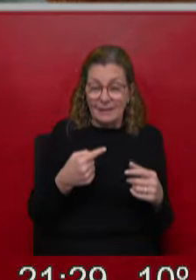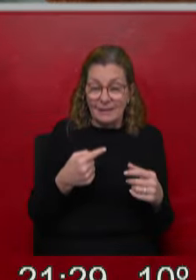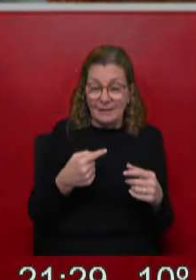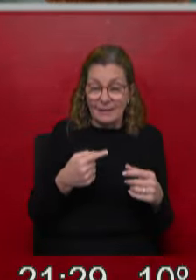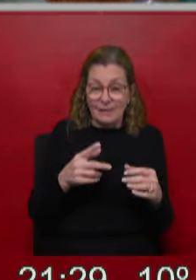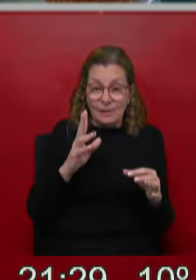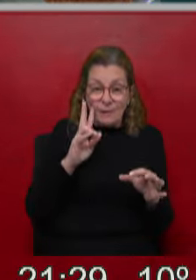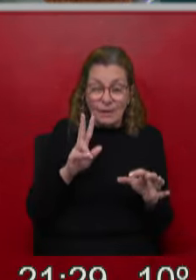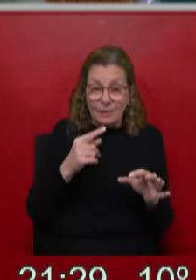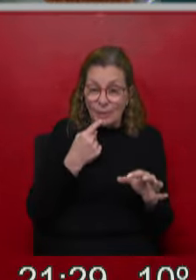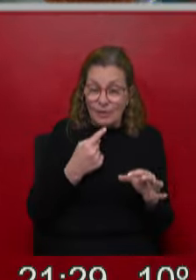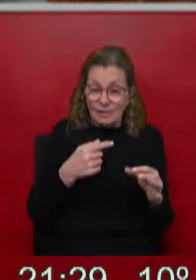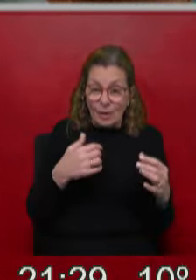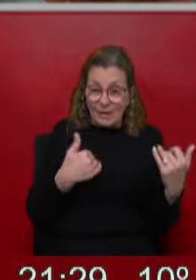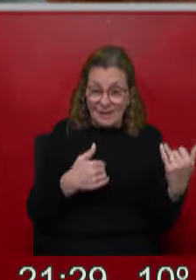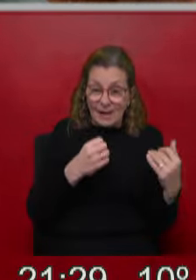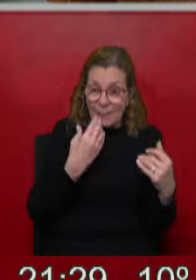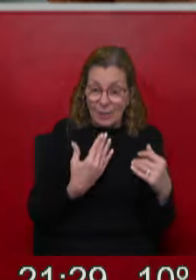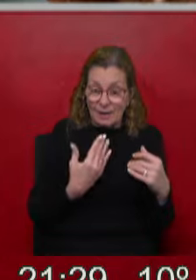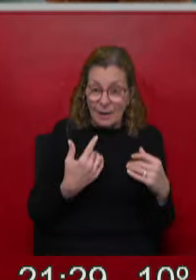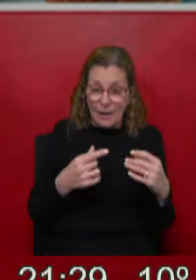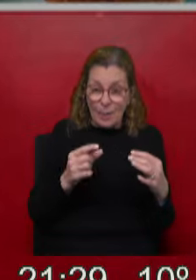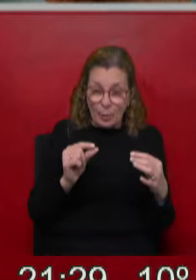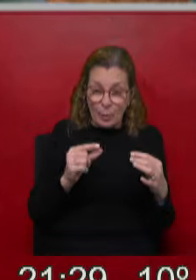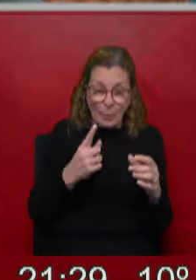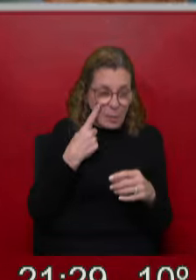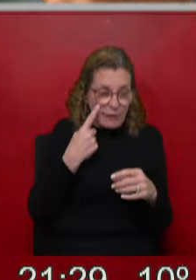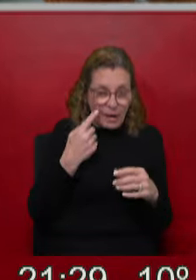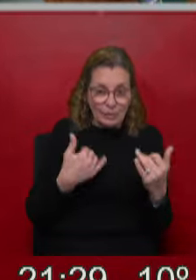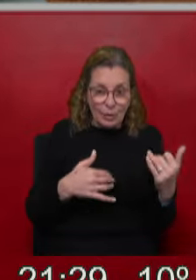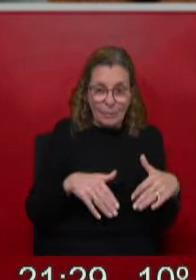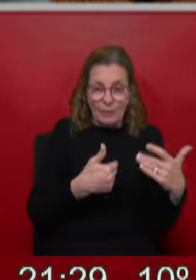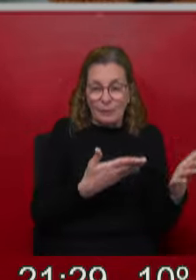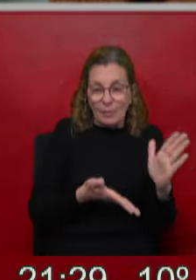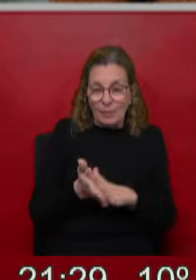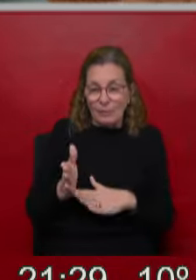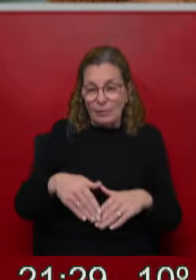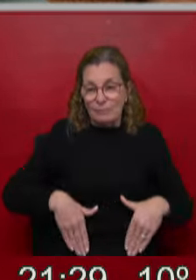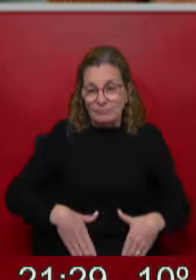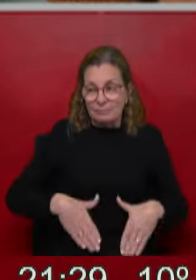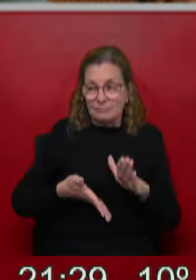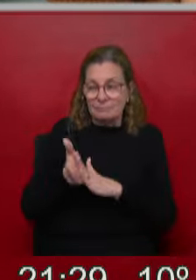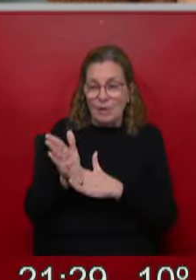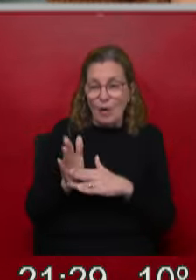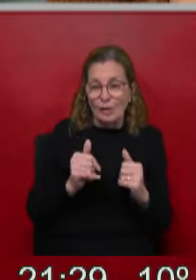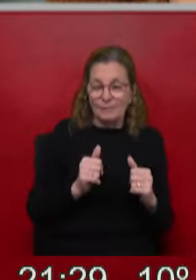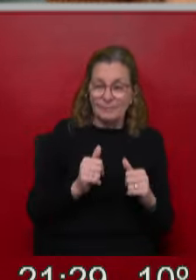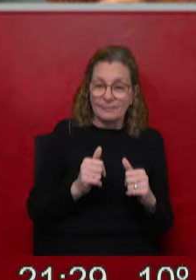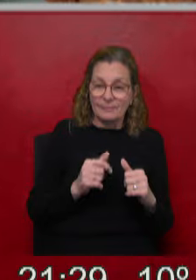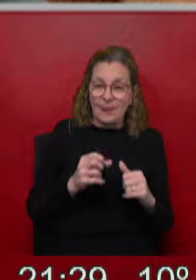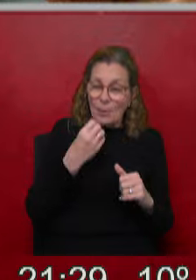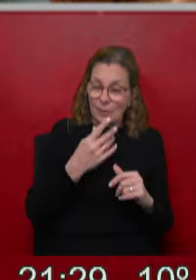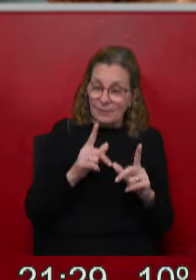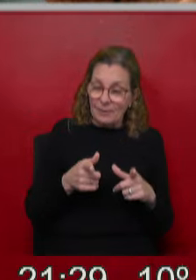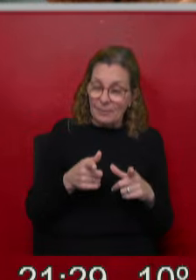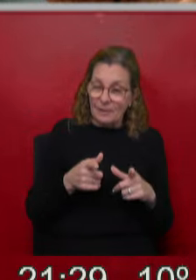azar, de que sea una guitarra que esté buena. Y la pruebo un ratito y toco y la devuelvo y me voy así con las manos en los bolsillos. Y está buenísimo. Gano